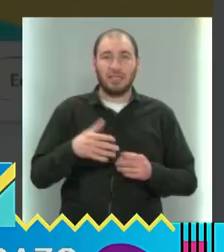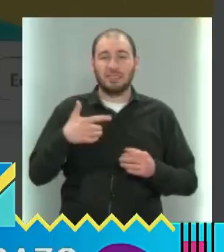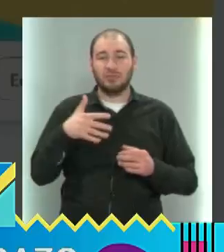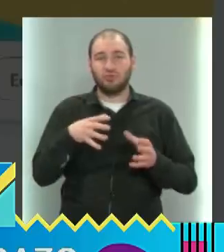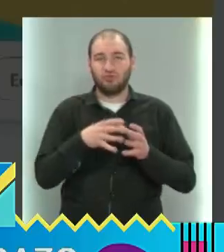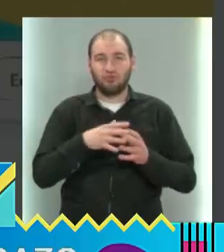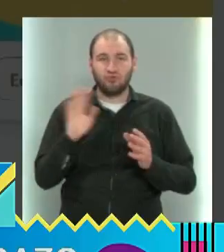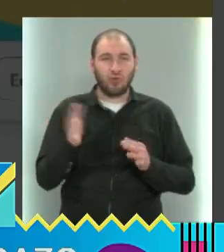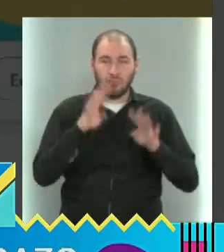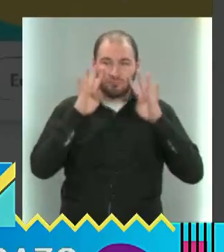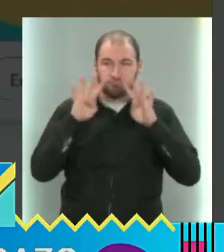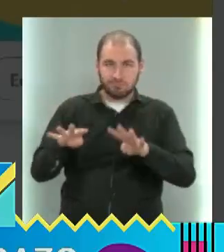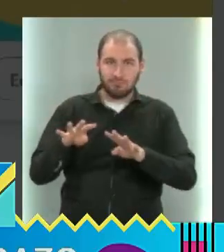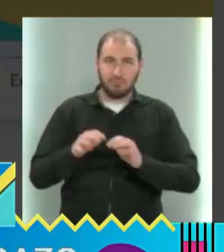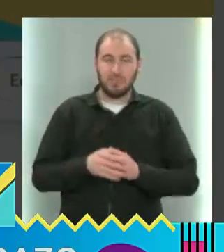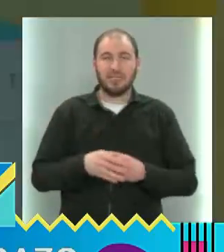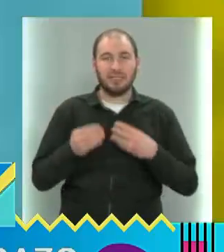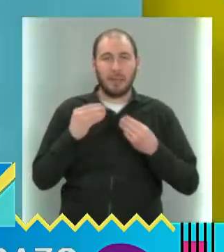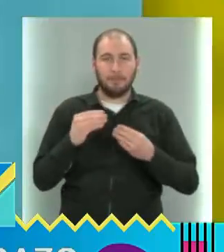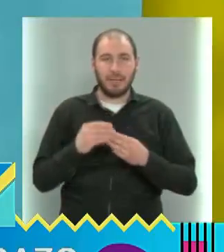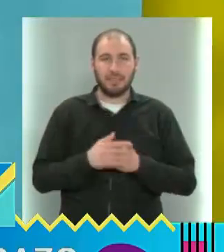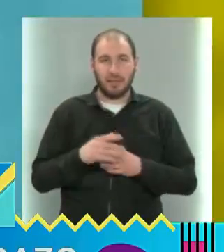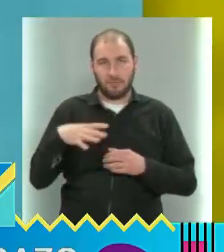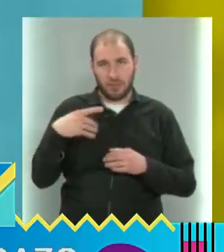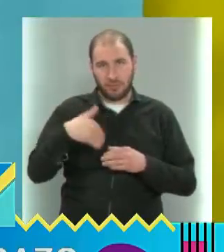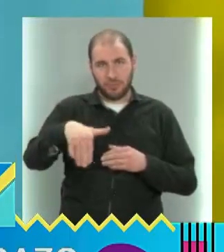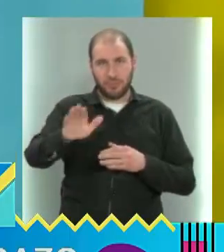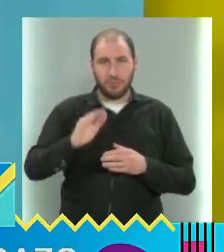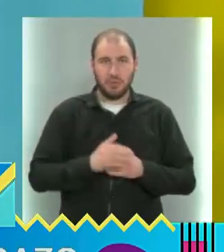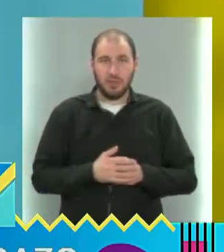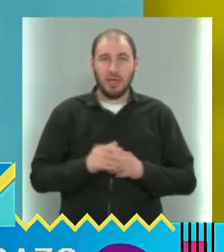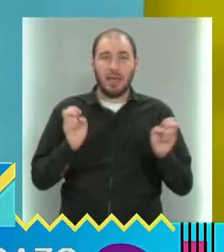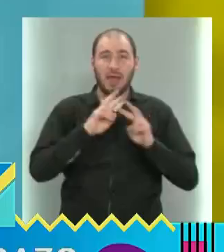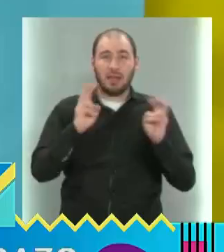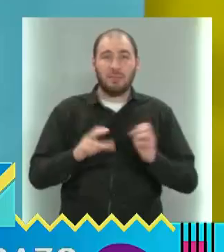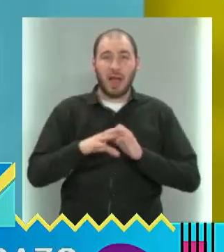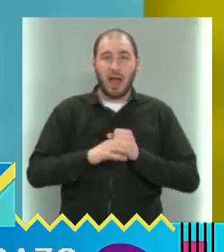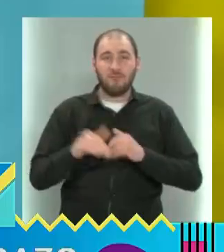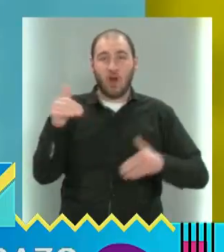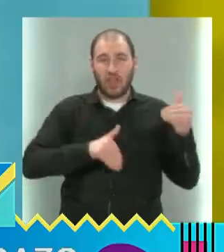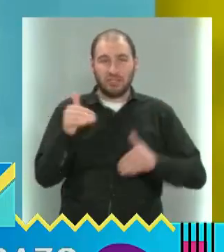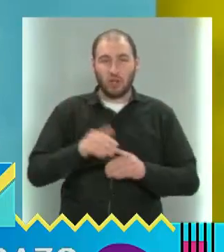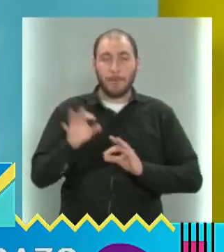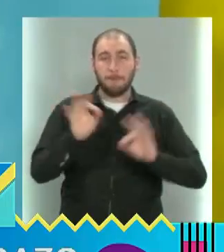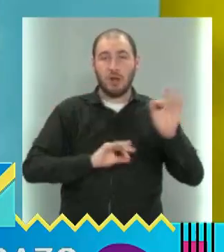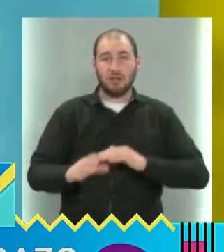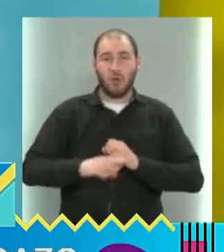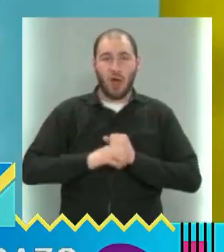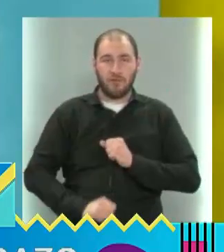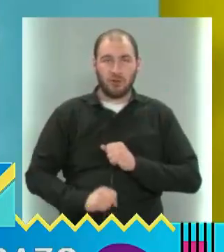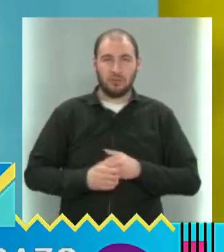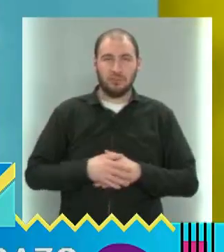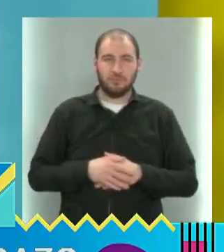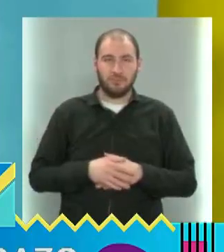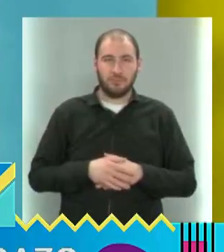cámaras, todas las miradas puestas en lo que va a ocurrir dentro de unas horas nada más con respecto a la votación del proyecto de interrupción